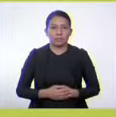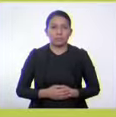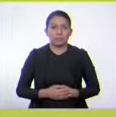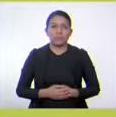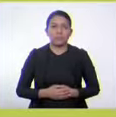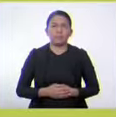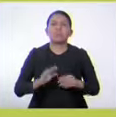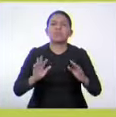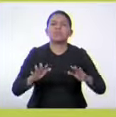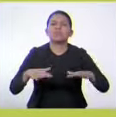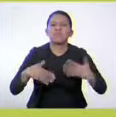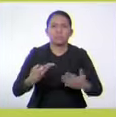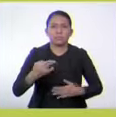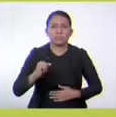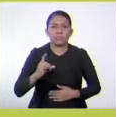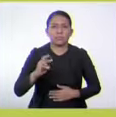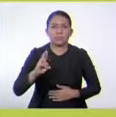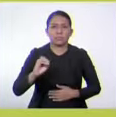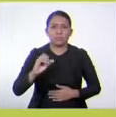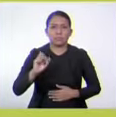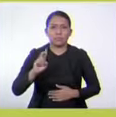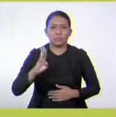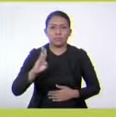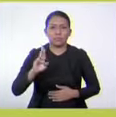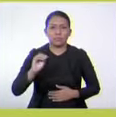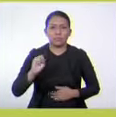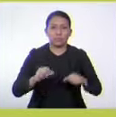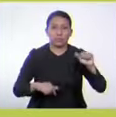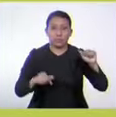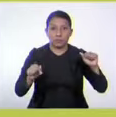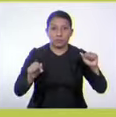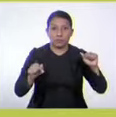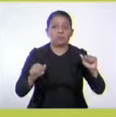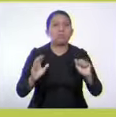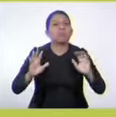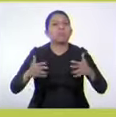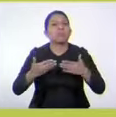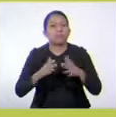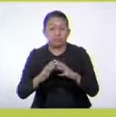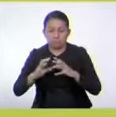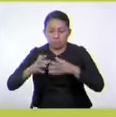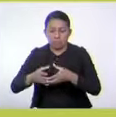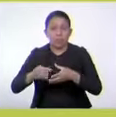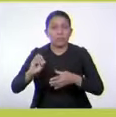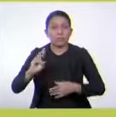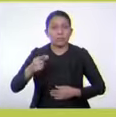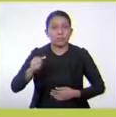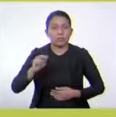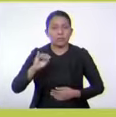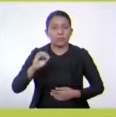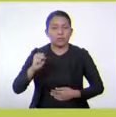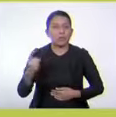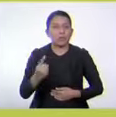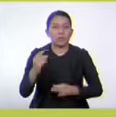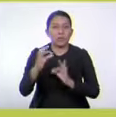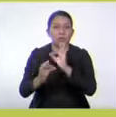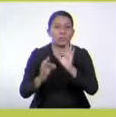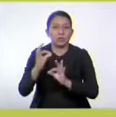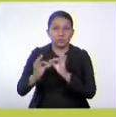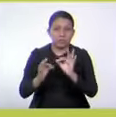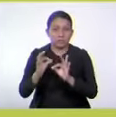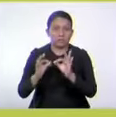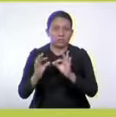¿Qué son los hidrocarburos? A, compuestos orgánicos formados únicamente por átomos de carbono e